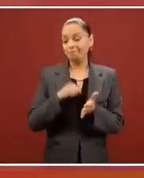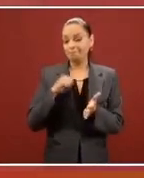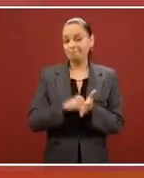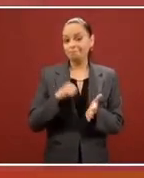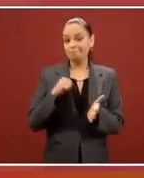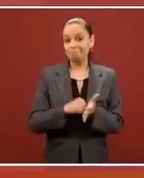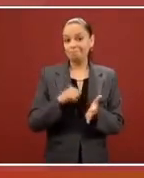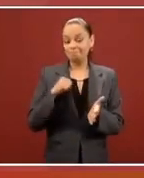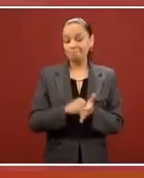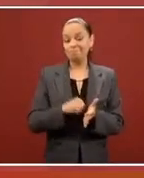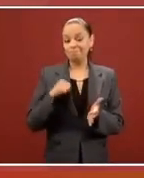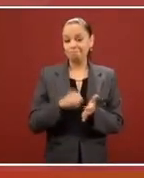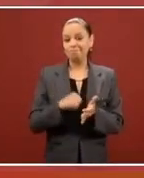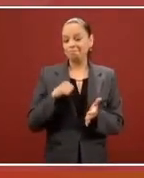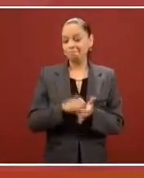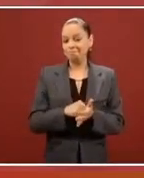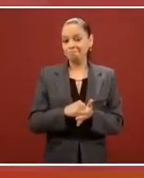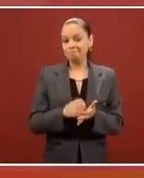Toco madera,